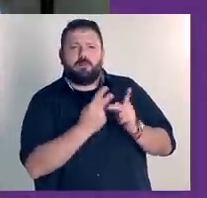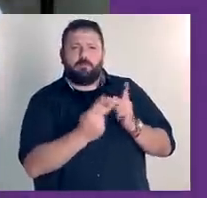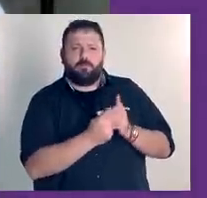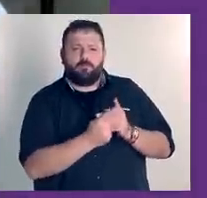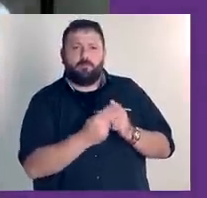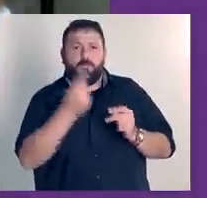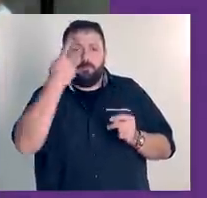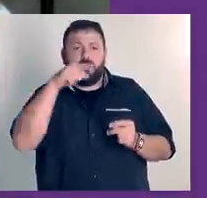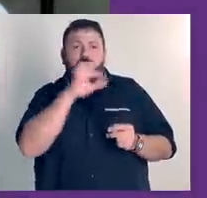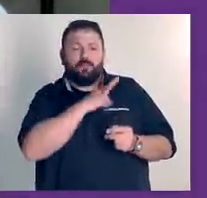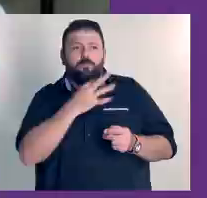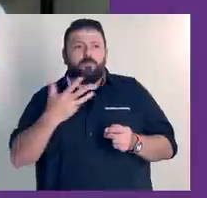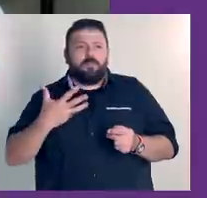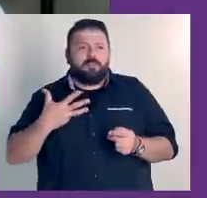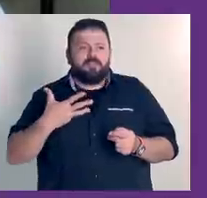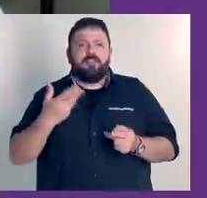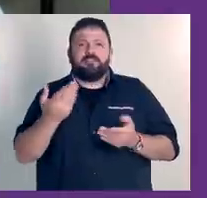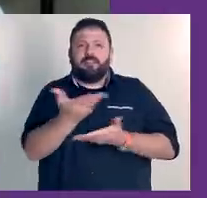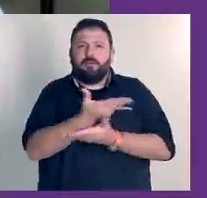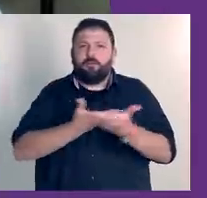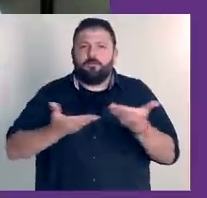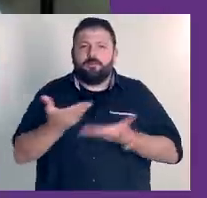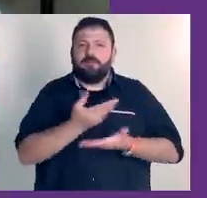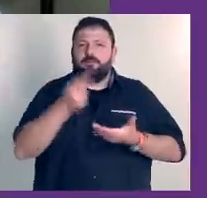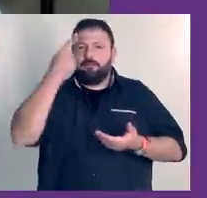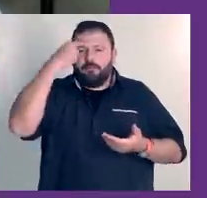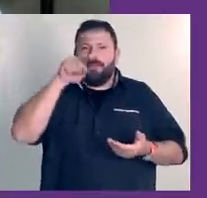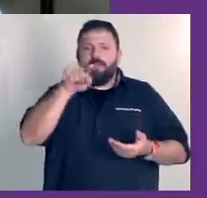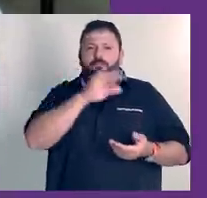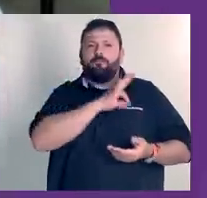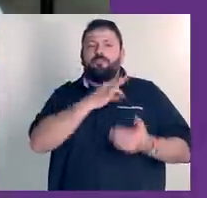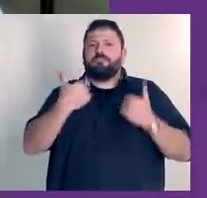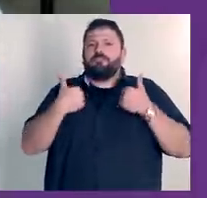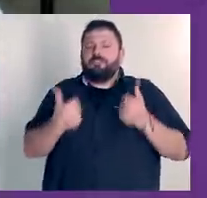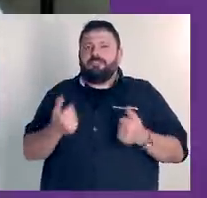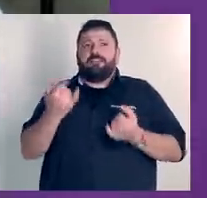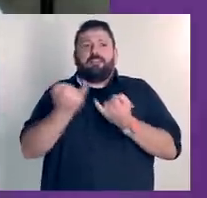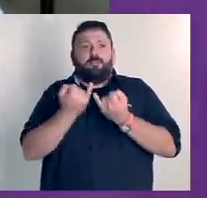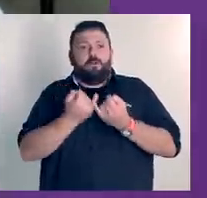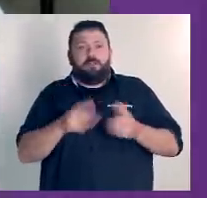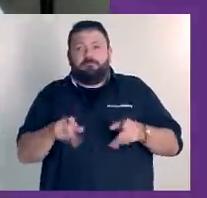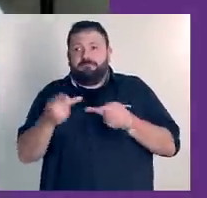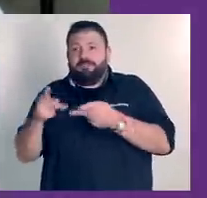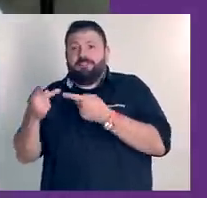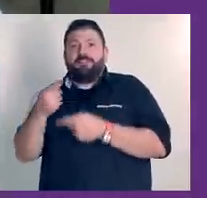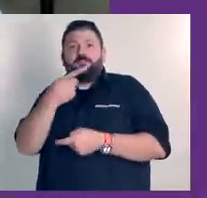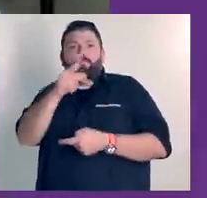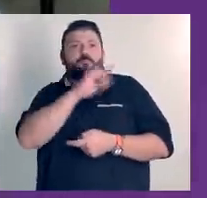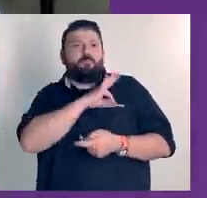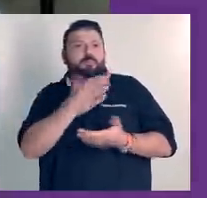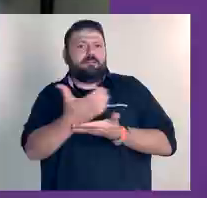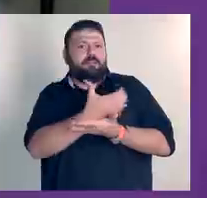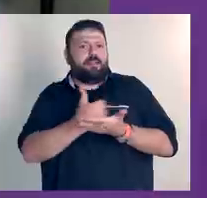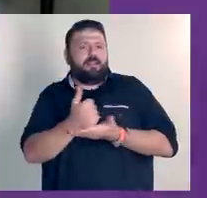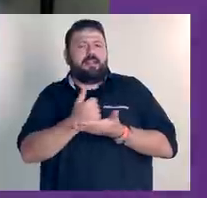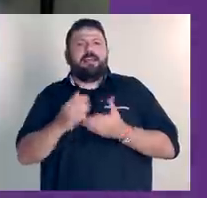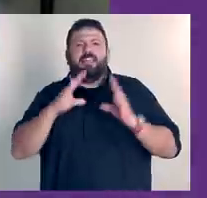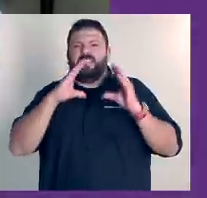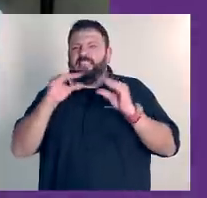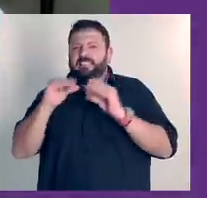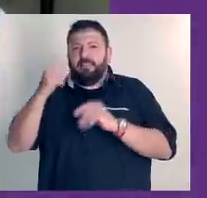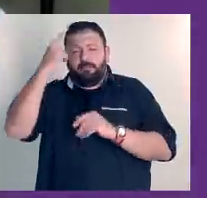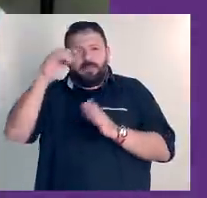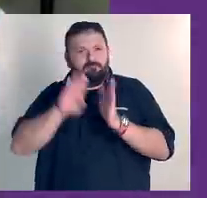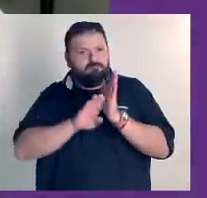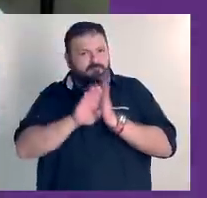la manera de compartir y que obviamente como consecuencia venga la ganancia. enseñarles el esquema que se tienen que hacer bronce supreme, porque